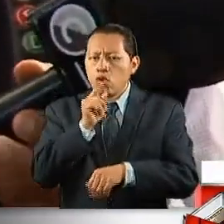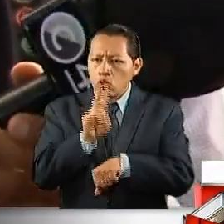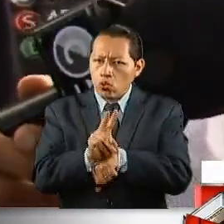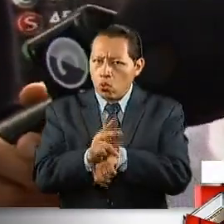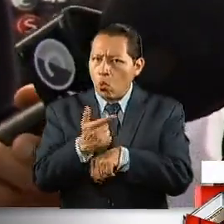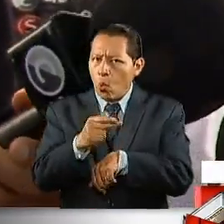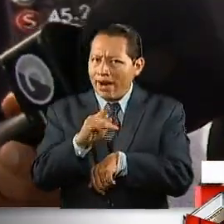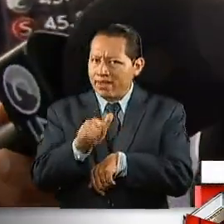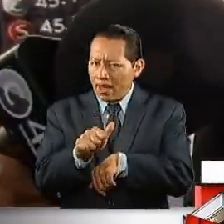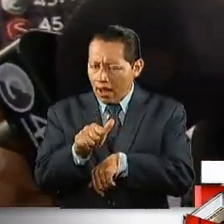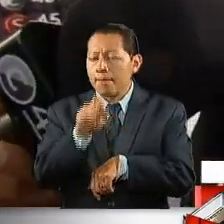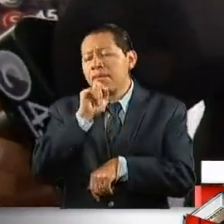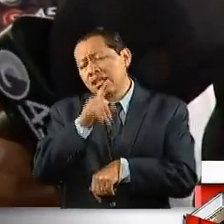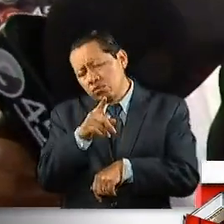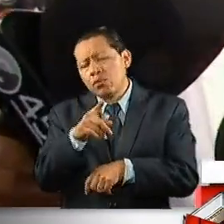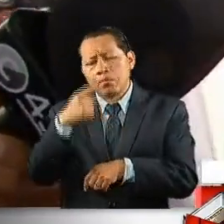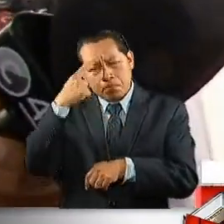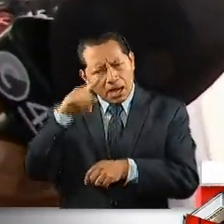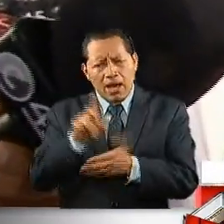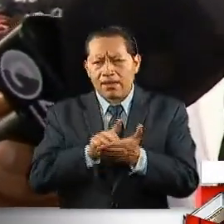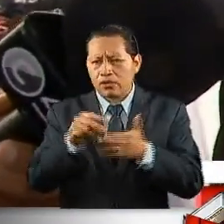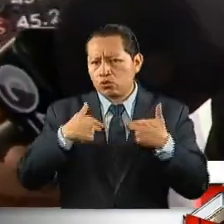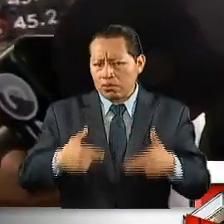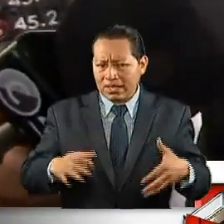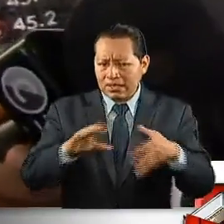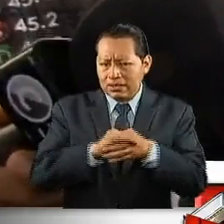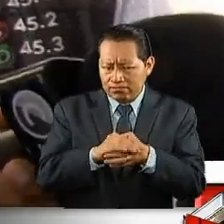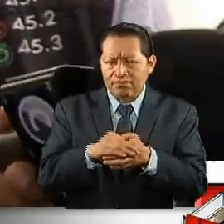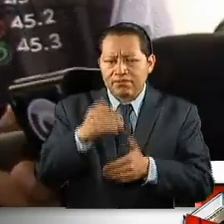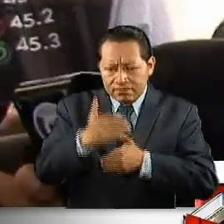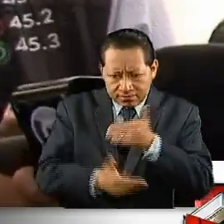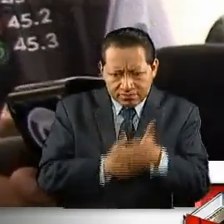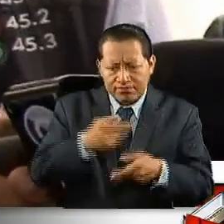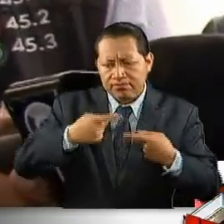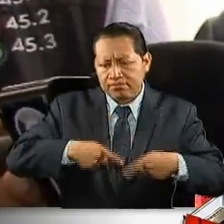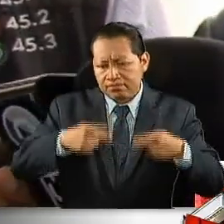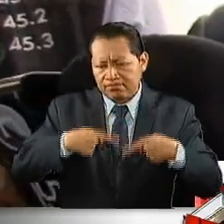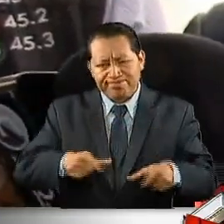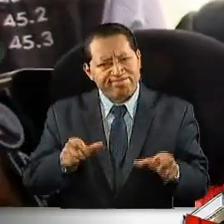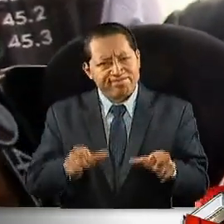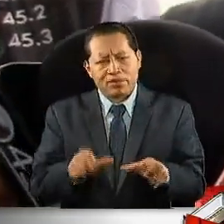servir a la gente, y está completamente garantizada la seguridad para este próximo domingo.